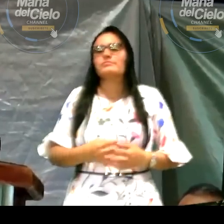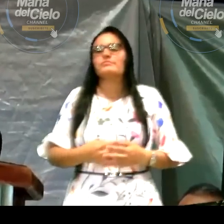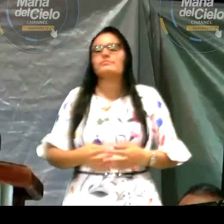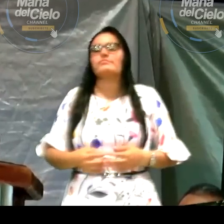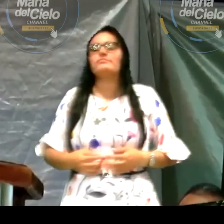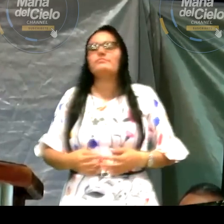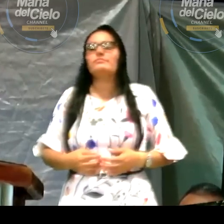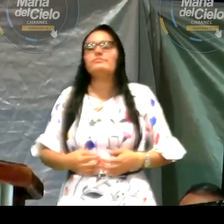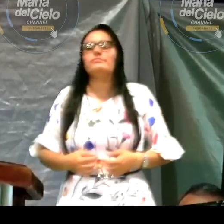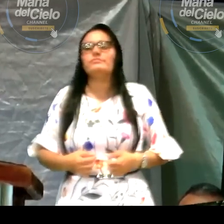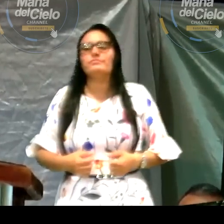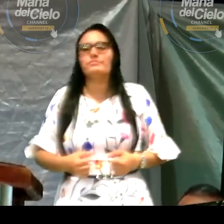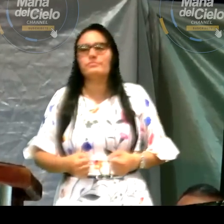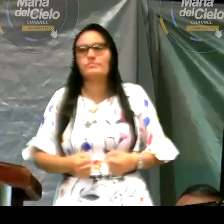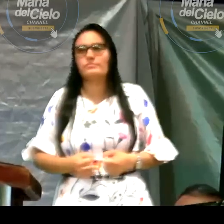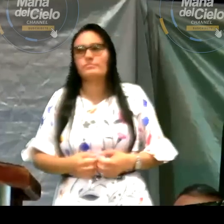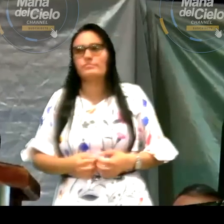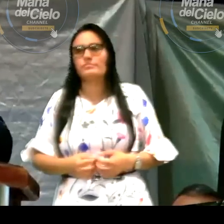Se supone